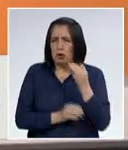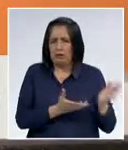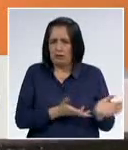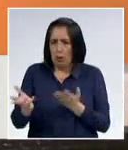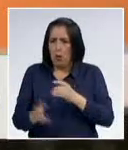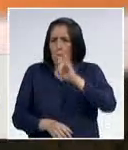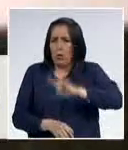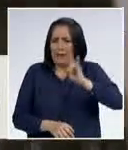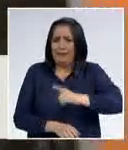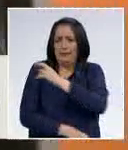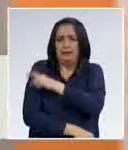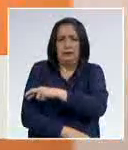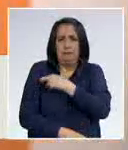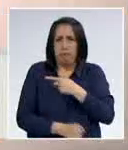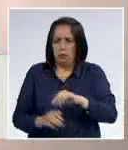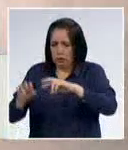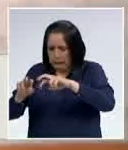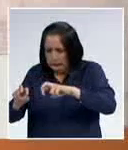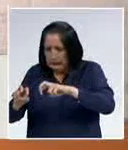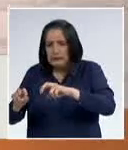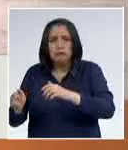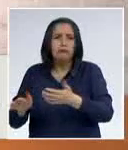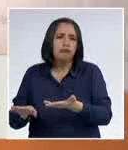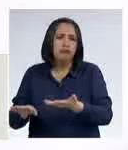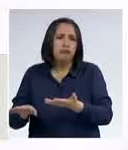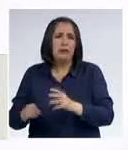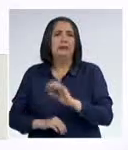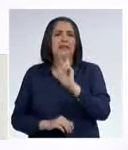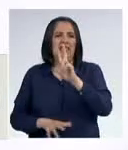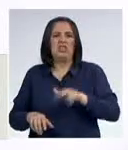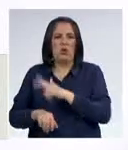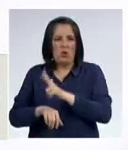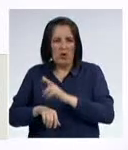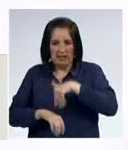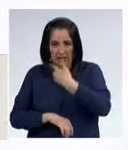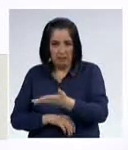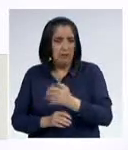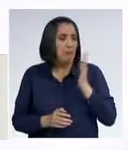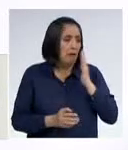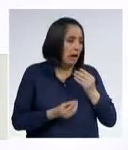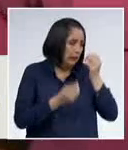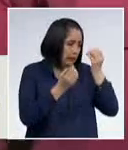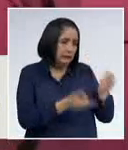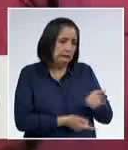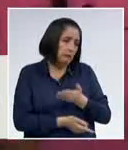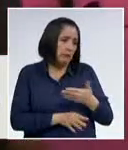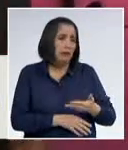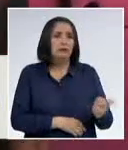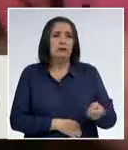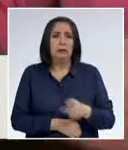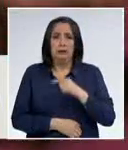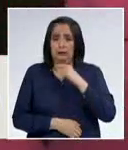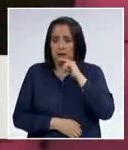posta Santa Teresa, donde certificaron su muerte. 3 horas después, le informaron a la madre. La señora